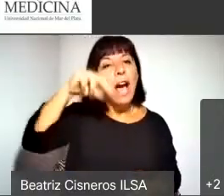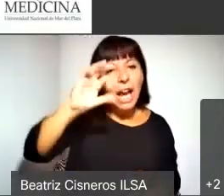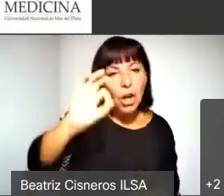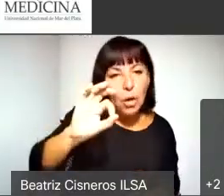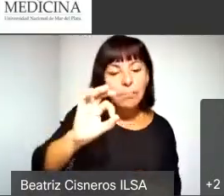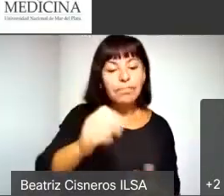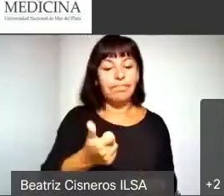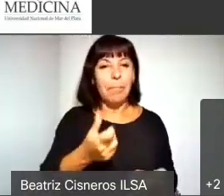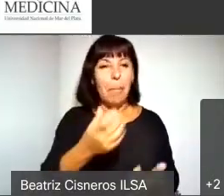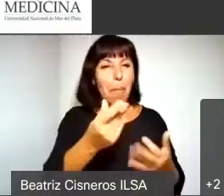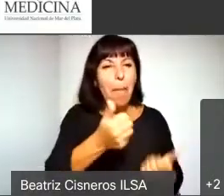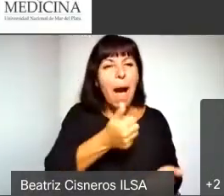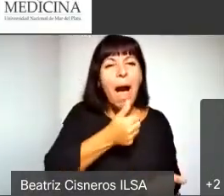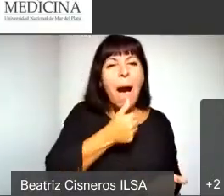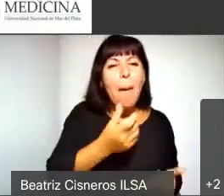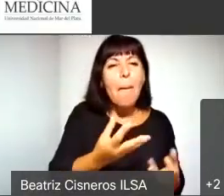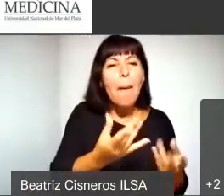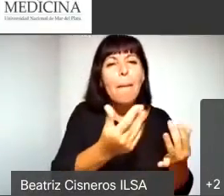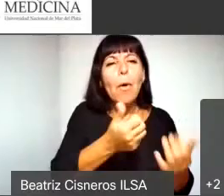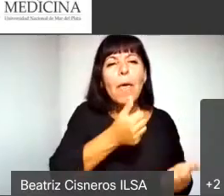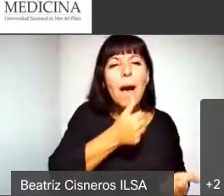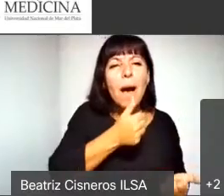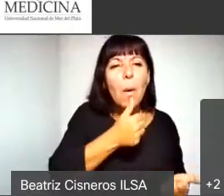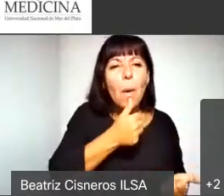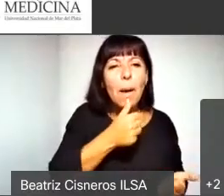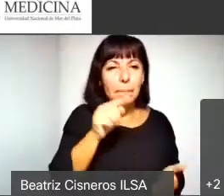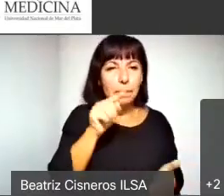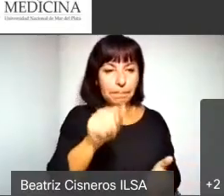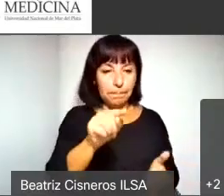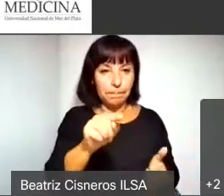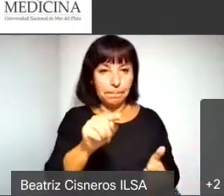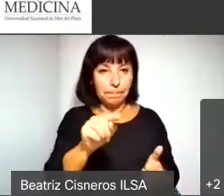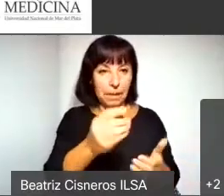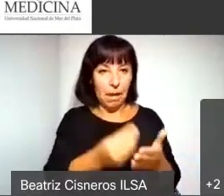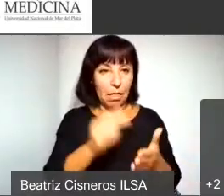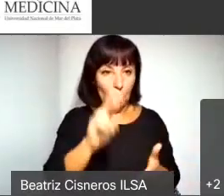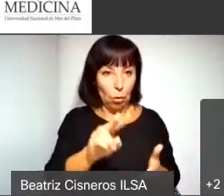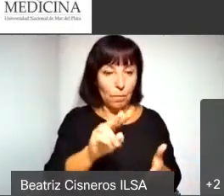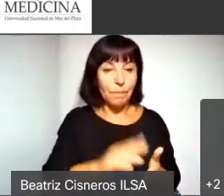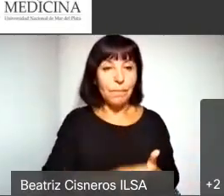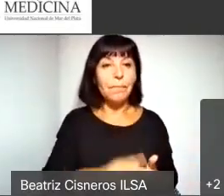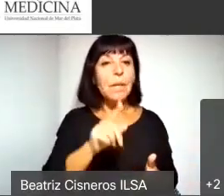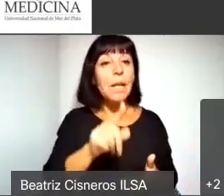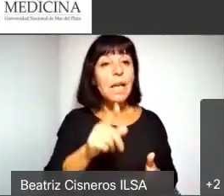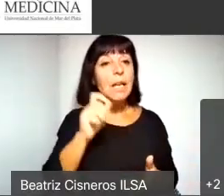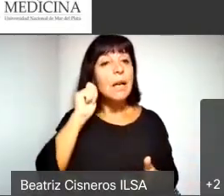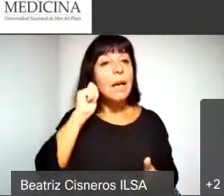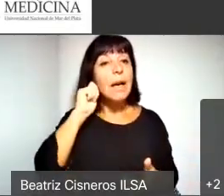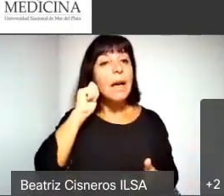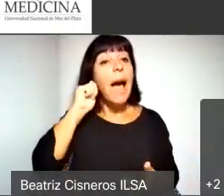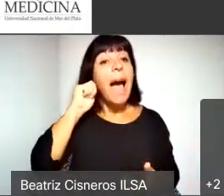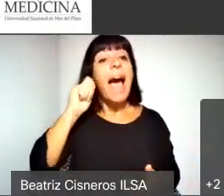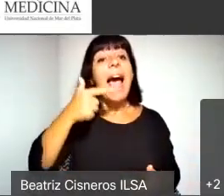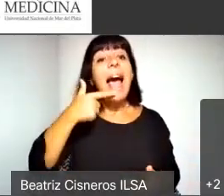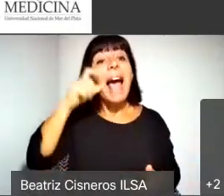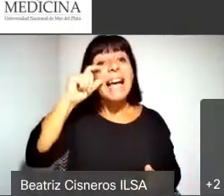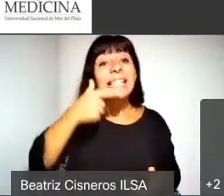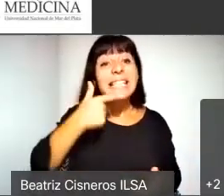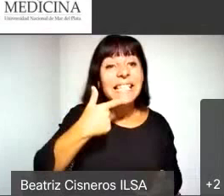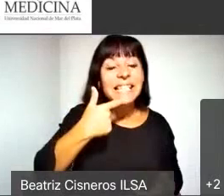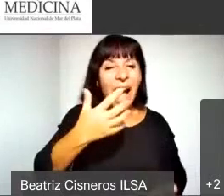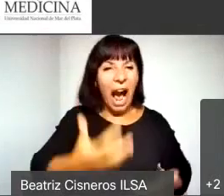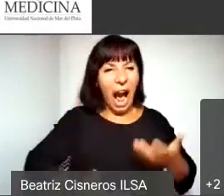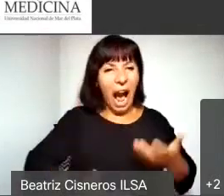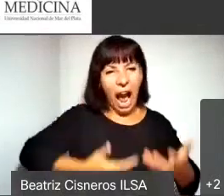cursor, pero bueno, yo lo voy a ir señalando. Aquí. Y esos gases, calentándolos también con agua